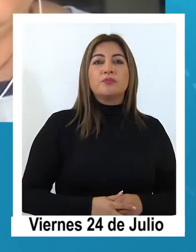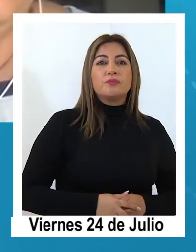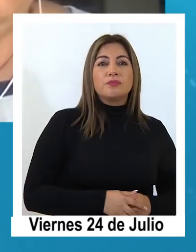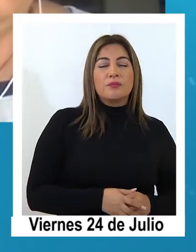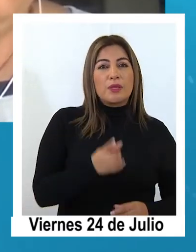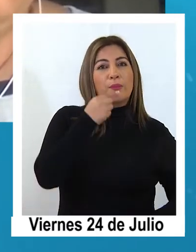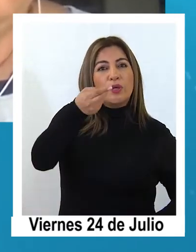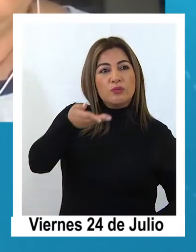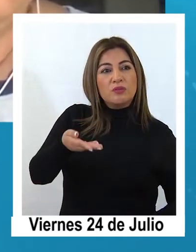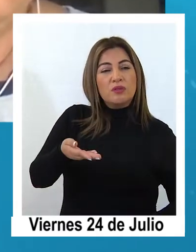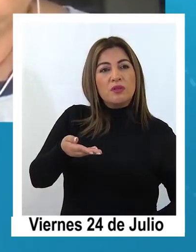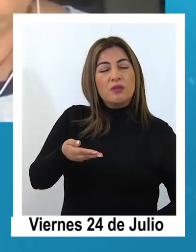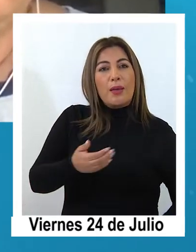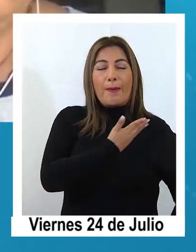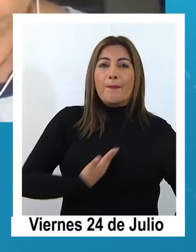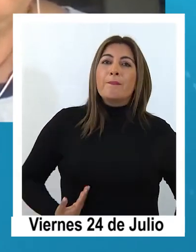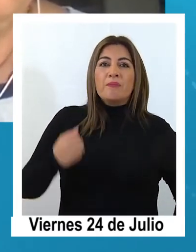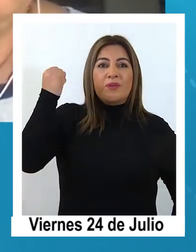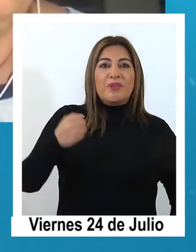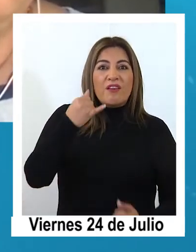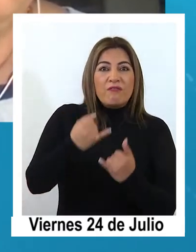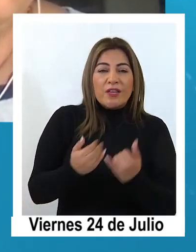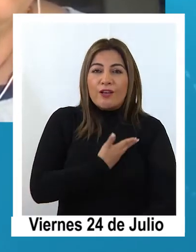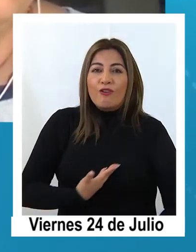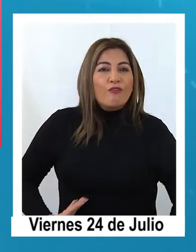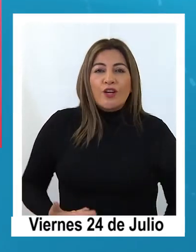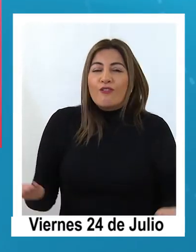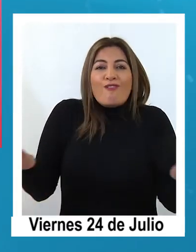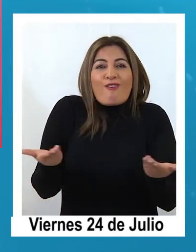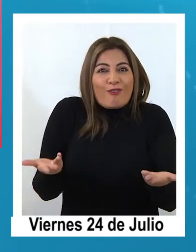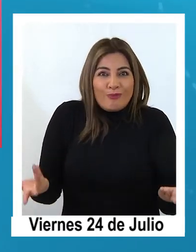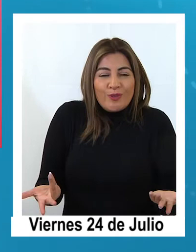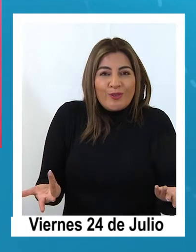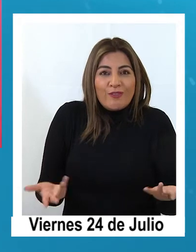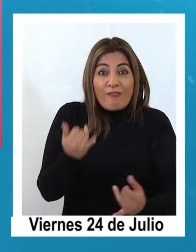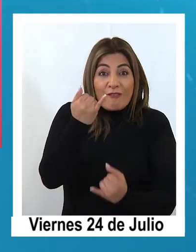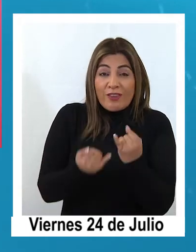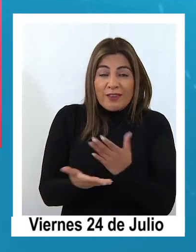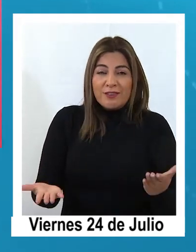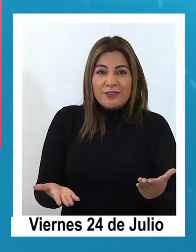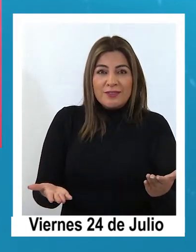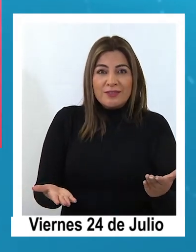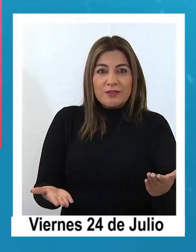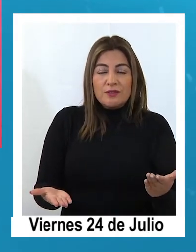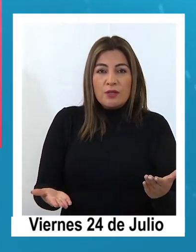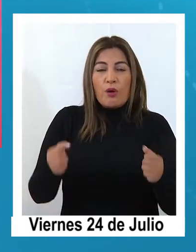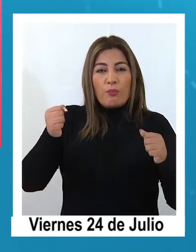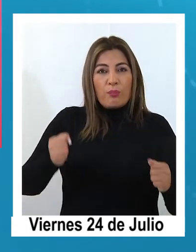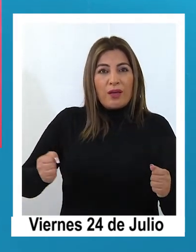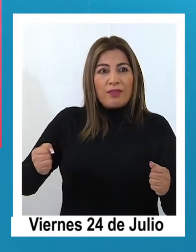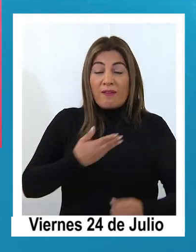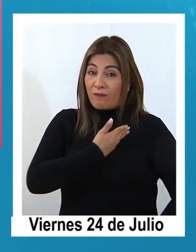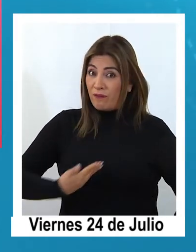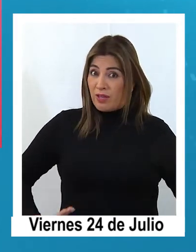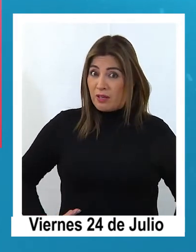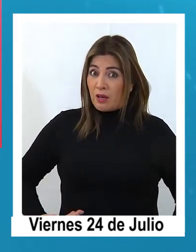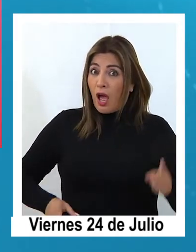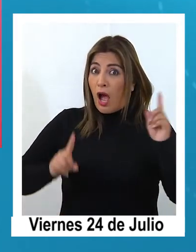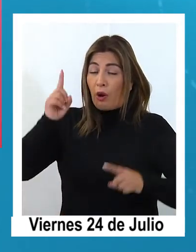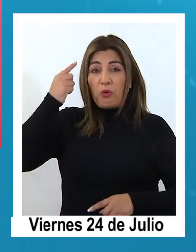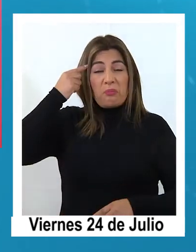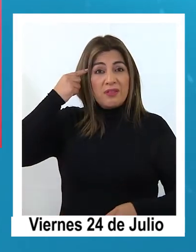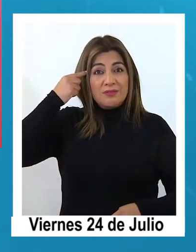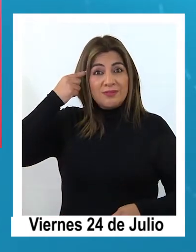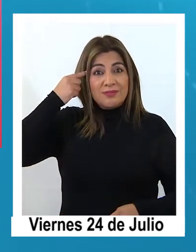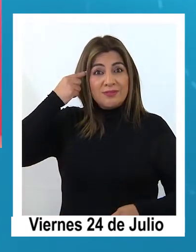Ahora, ¿cómo va a terminar Piñera su gobierno, Antonia? ¿Va a terminar, va a lograr terminar el gobierno? Hay muchos que